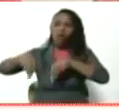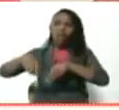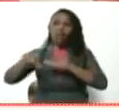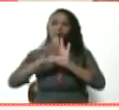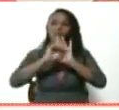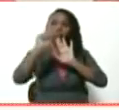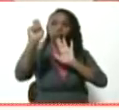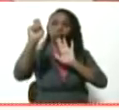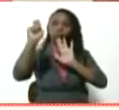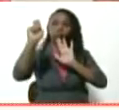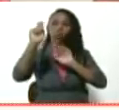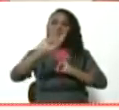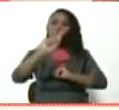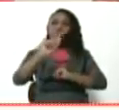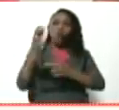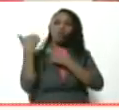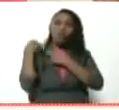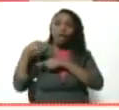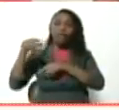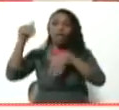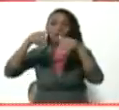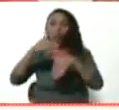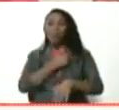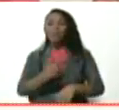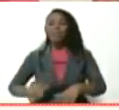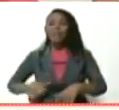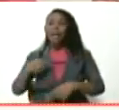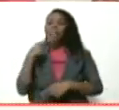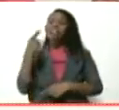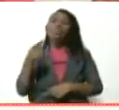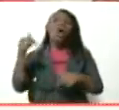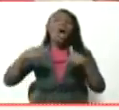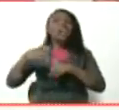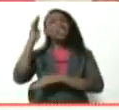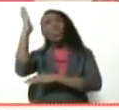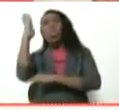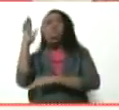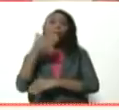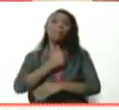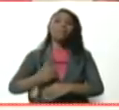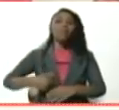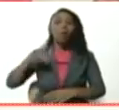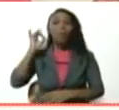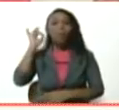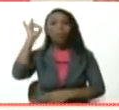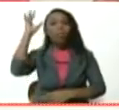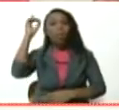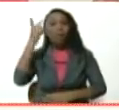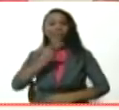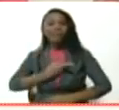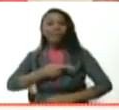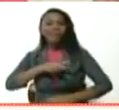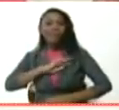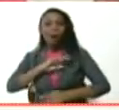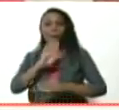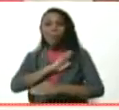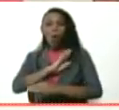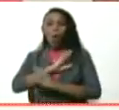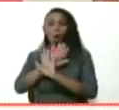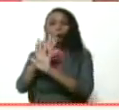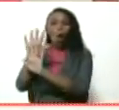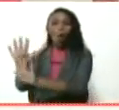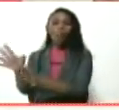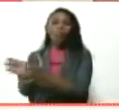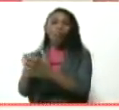Constitución. No corresponde a ninguna elección presidencial. El que esté diciendo que aquí va a haber elección presidencial, le está cayendo a coba a su propia